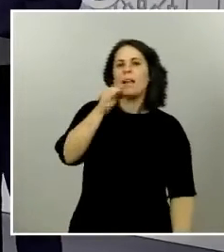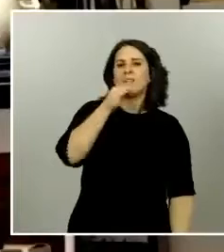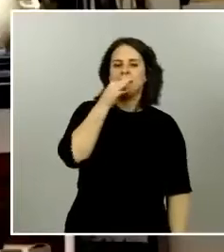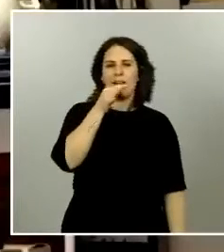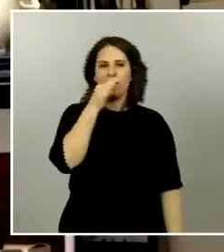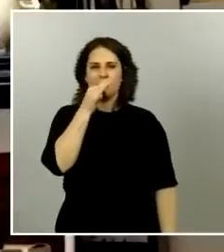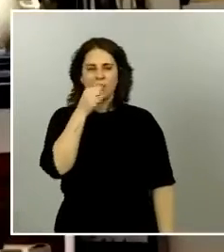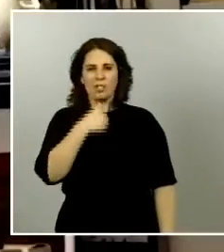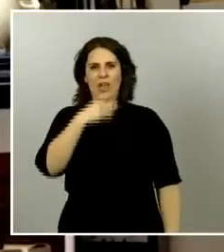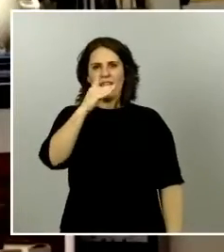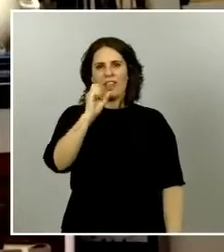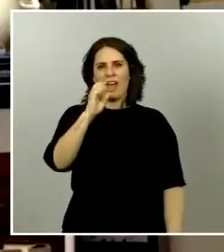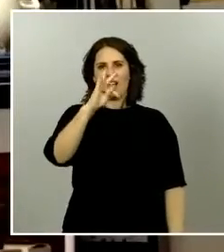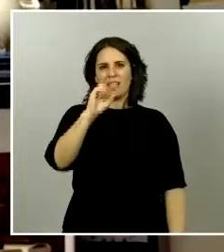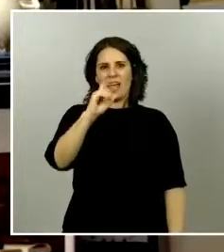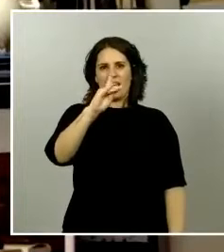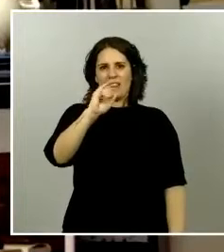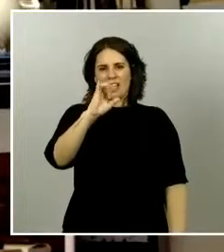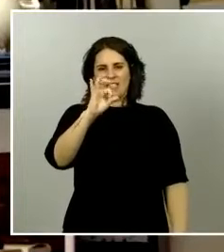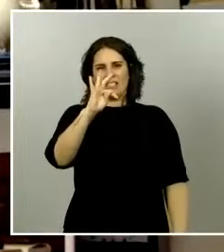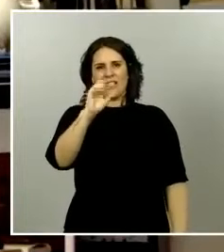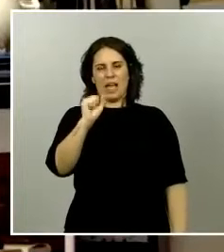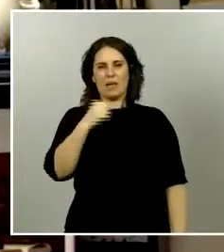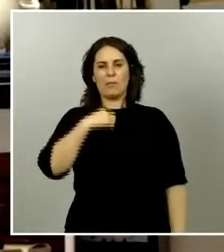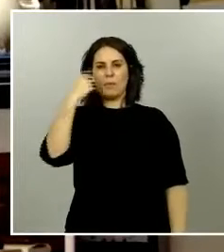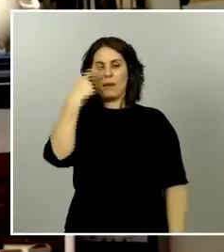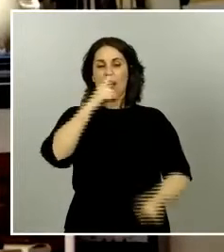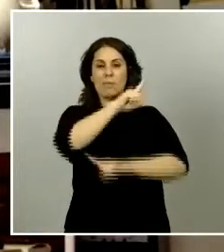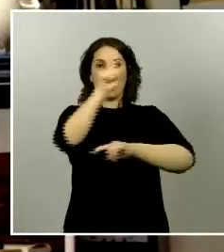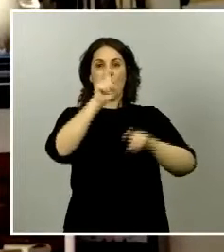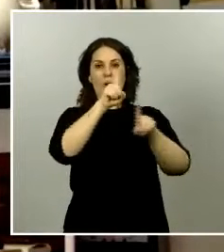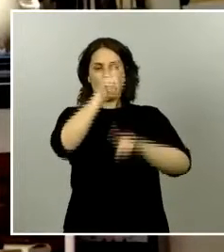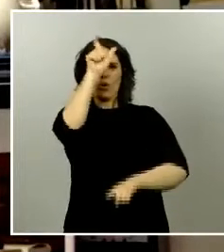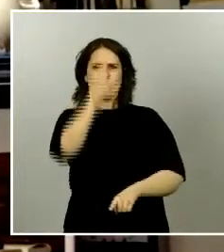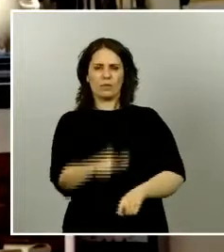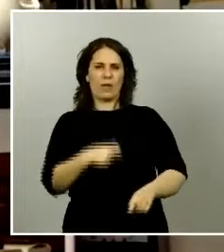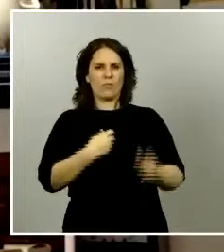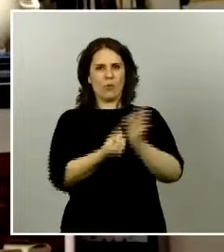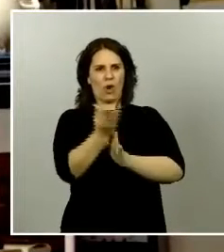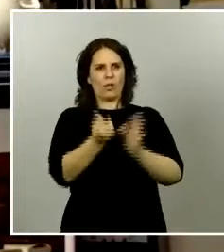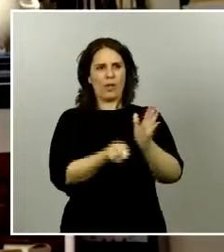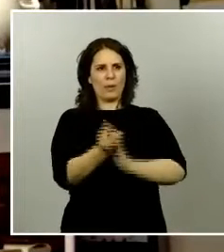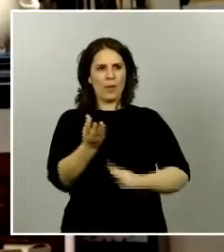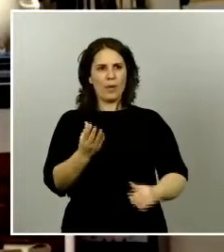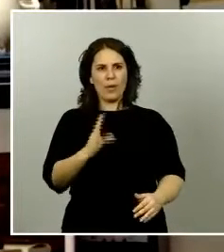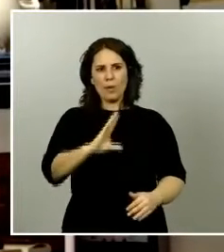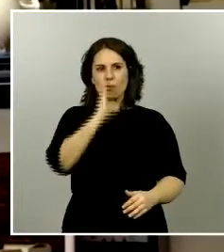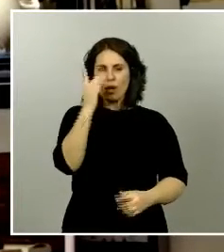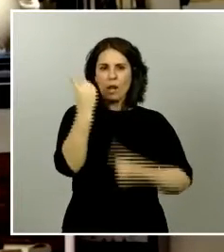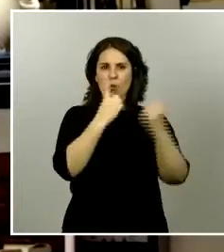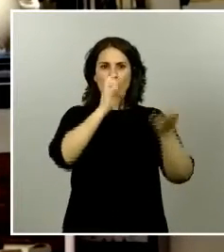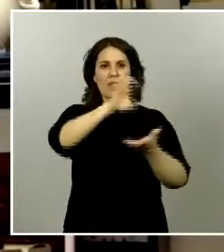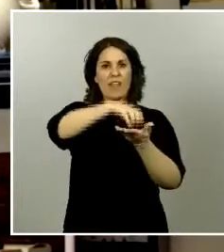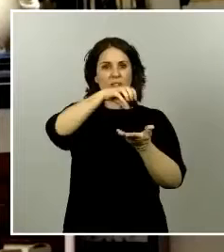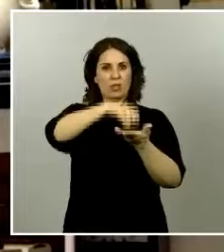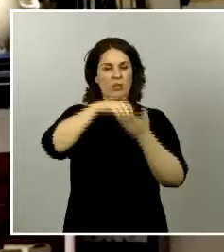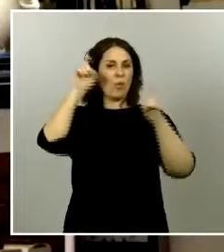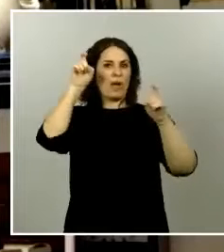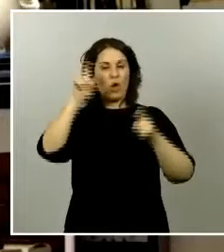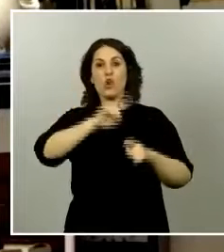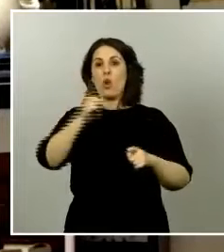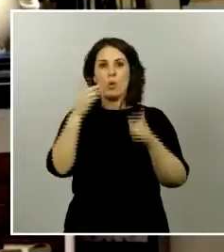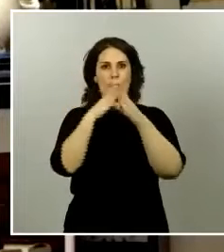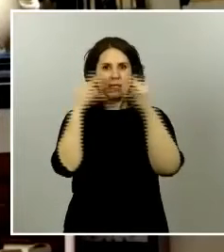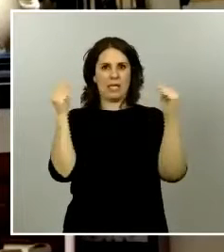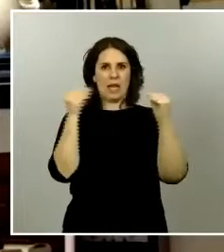Buenas tardes, ministro. Soy Ana Tudela, de Datadista. Mi primera pregunta es para la ministra Montero, porque nos consta que hay centros